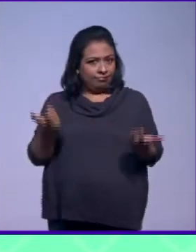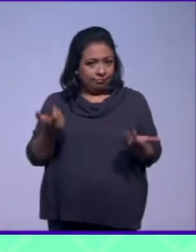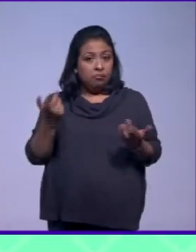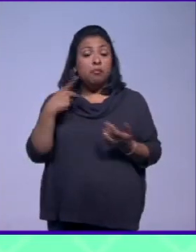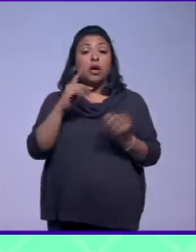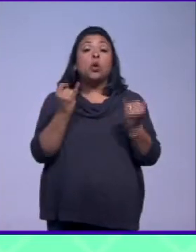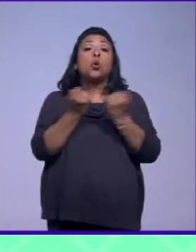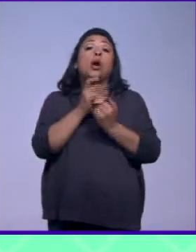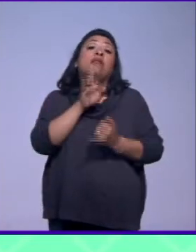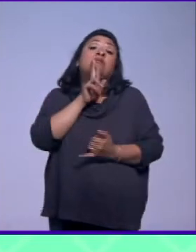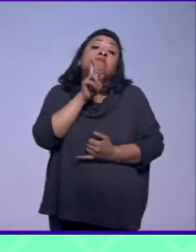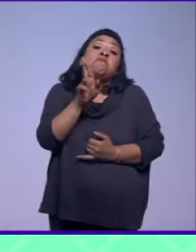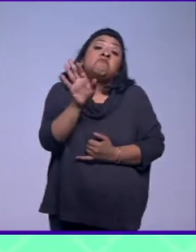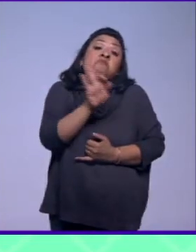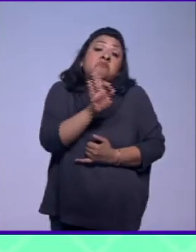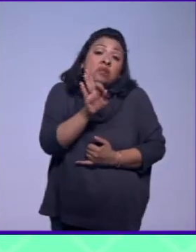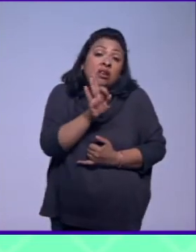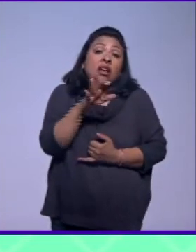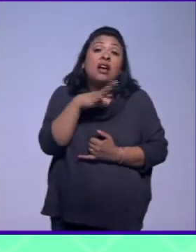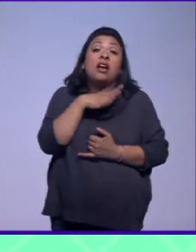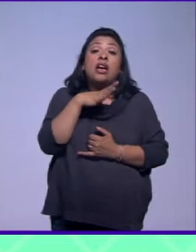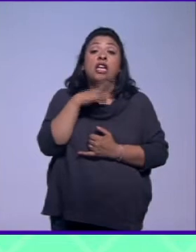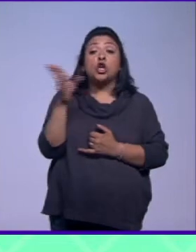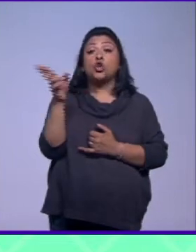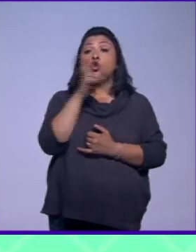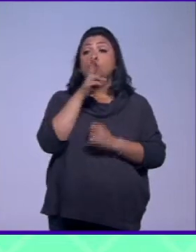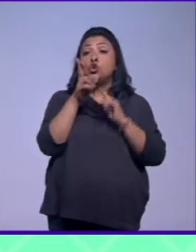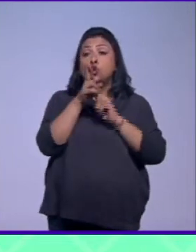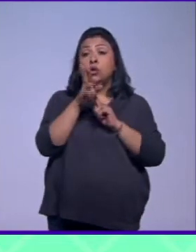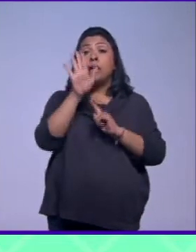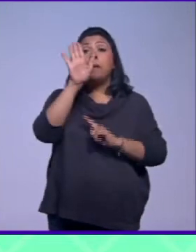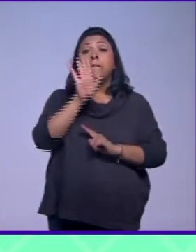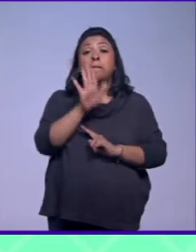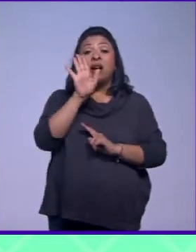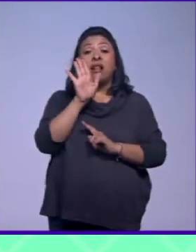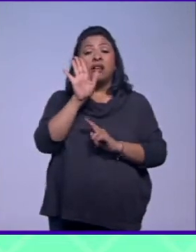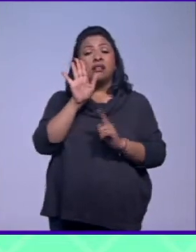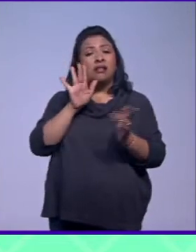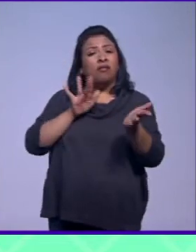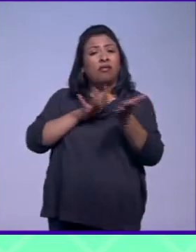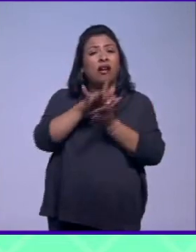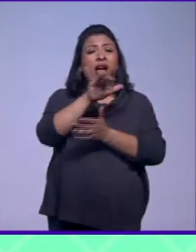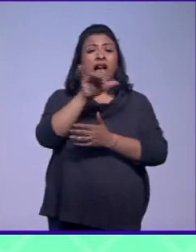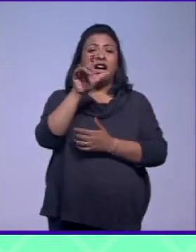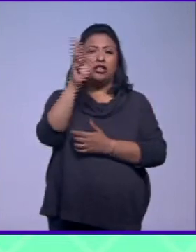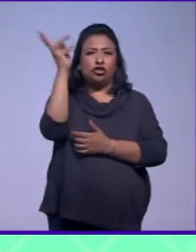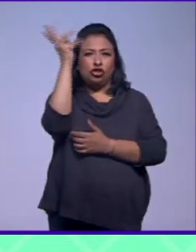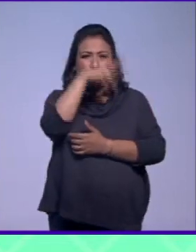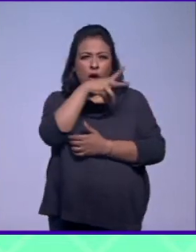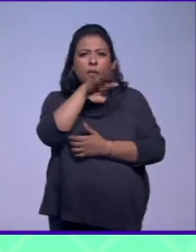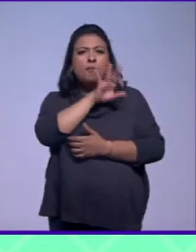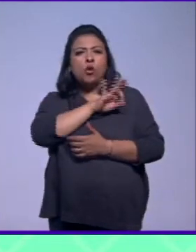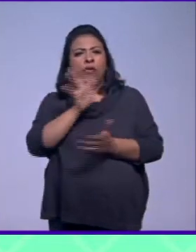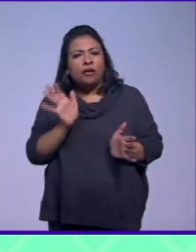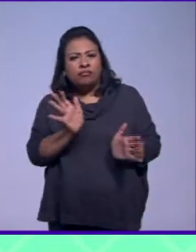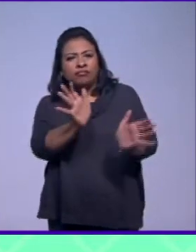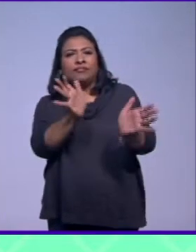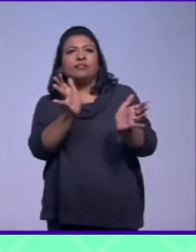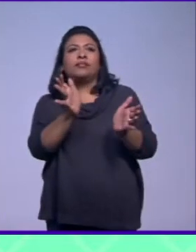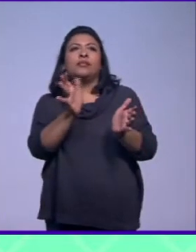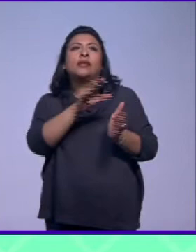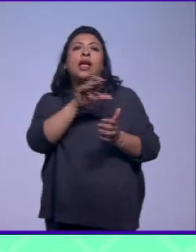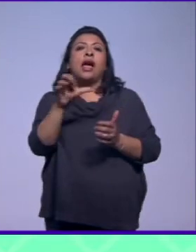también la posible respuesta está en que rusia fue parece ser un gran aliado de trump para que éste pudiera llegar a